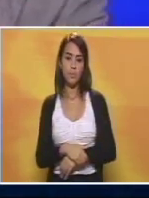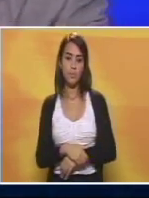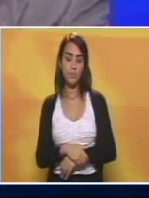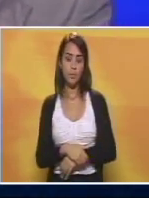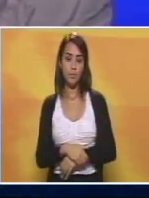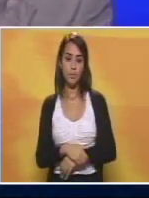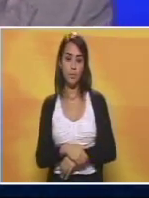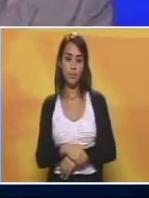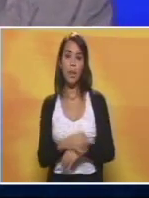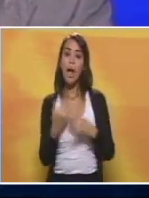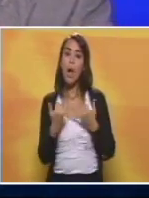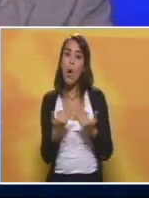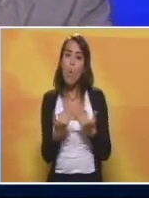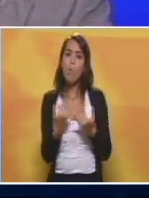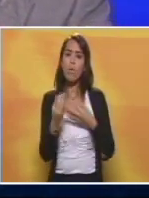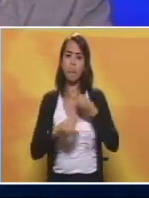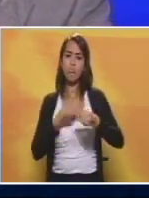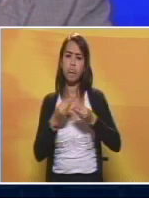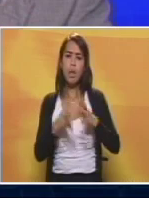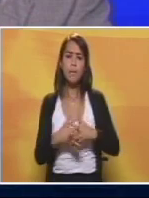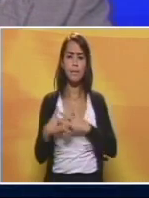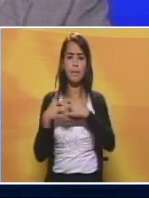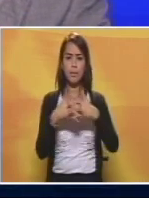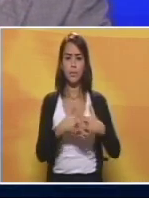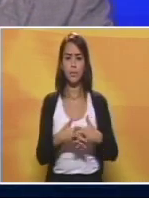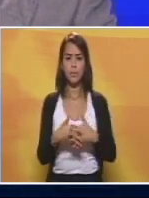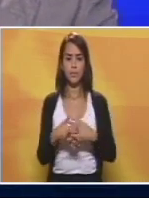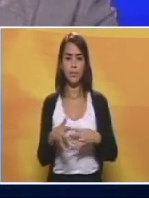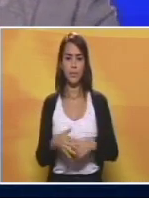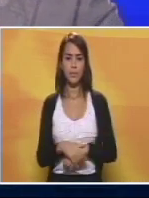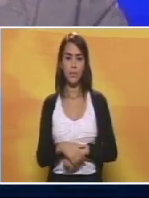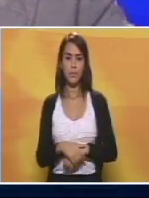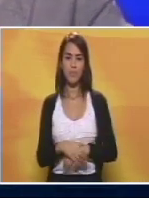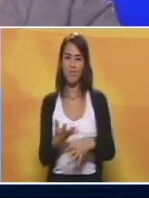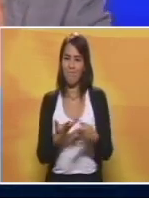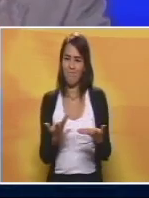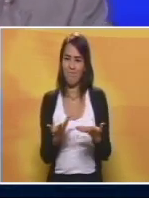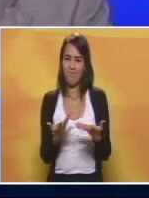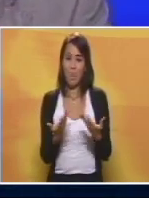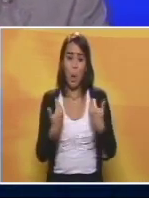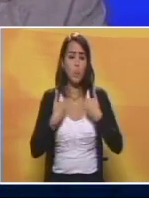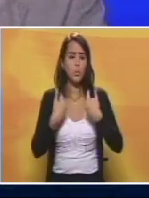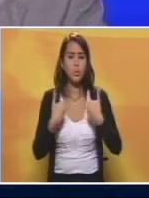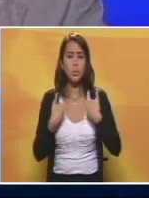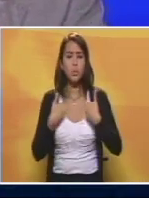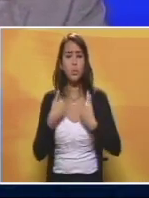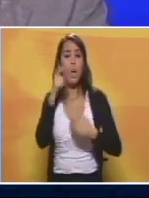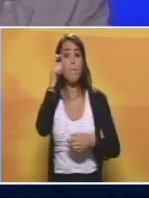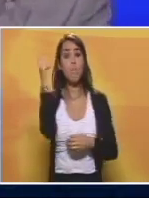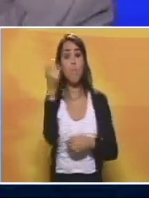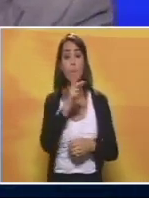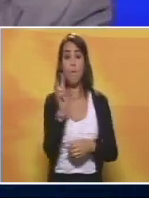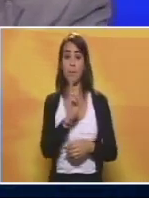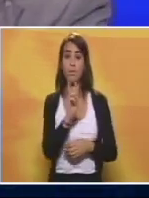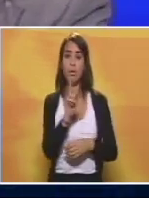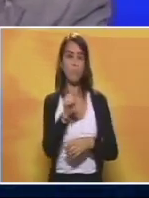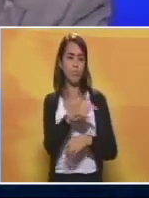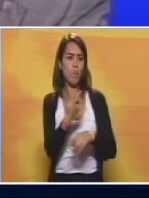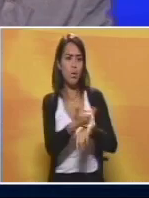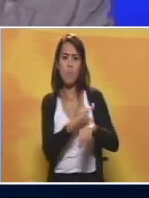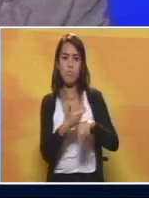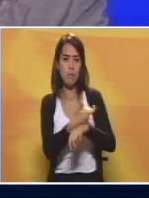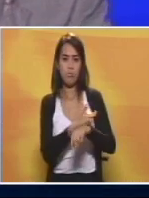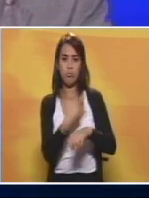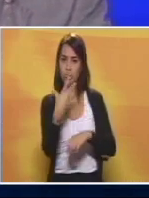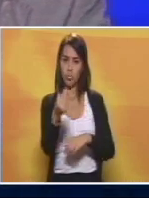lo que acaba de ser eeuu este va directamente a perjudicar al pueblo venezolano no al gobierno